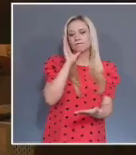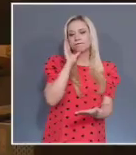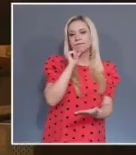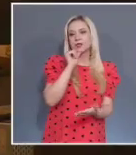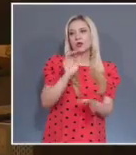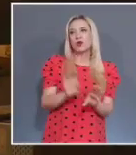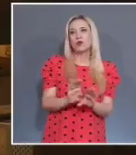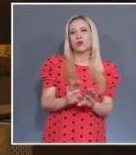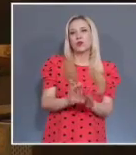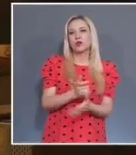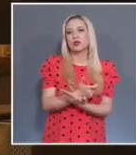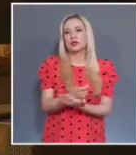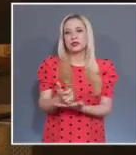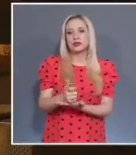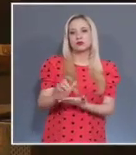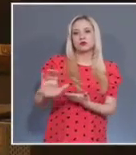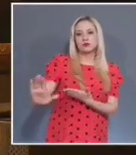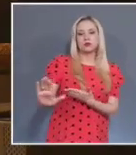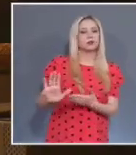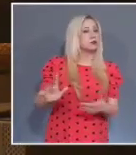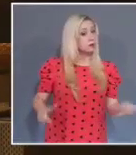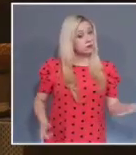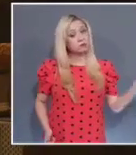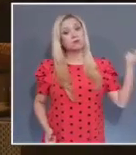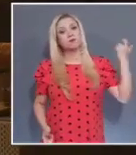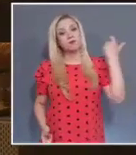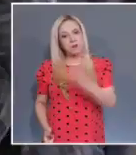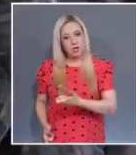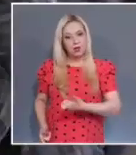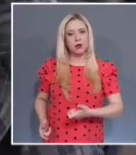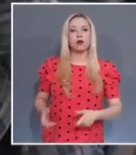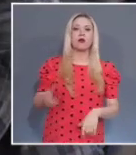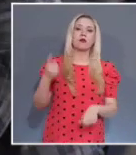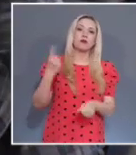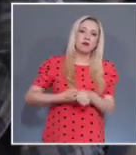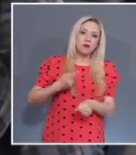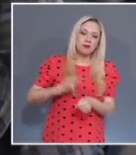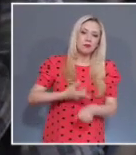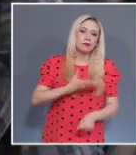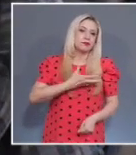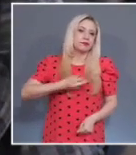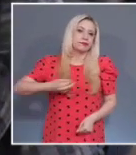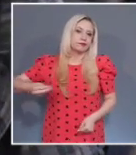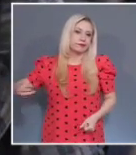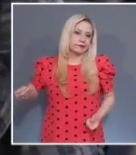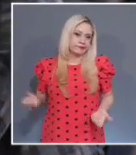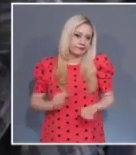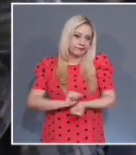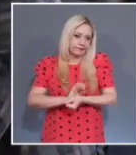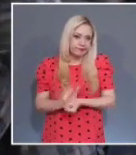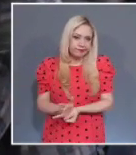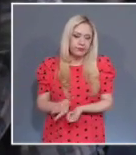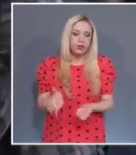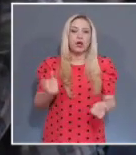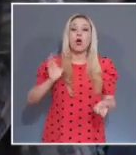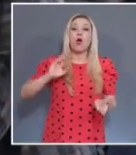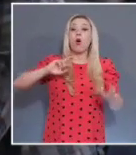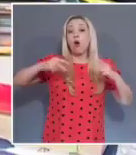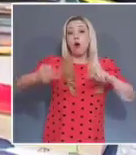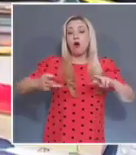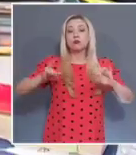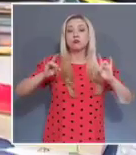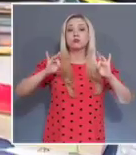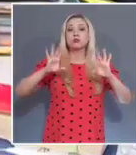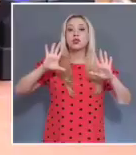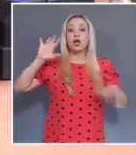sin responsabilidad para las partes, por enfermedad contagiosa del trabajador o ya sea por la incapacidad generada de un accidente